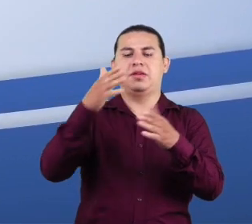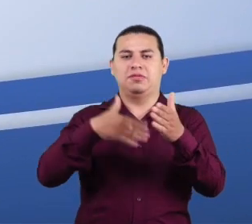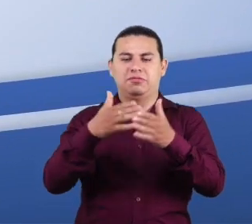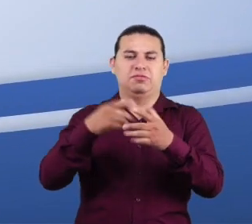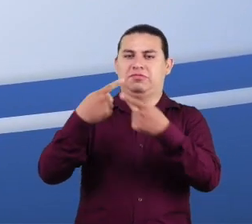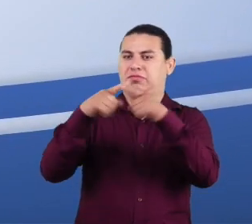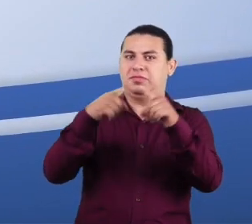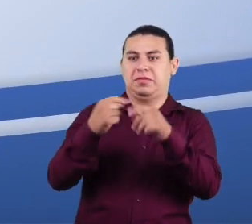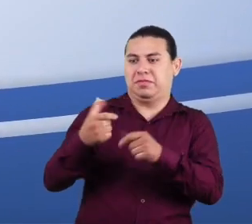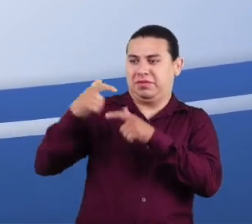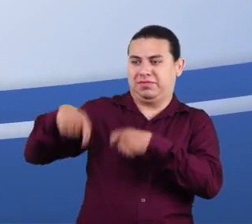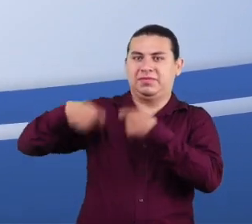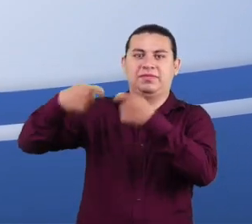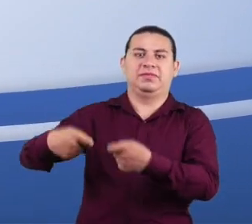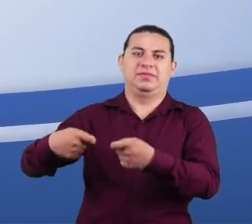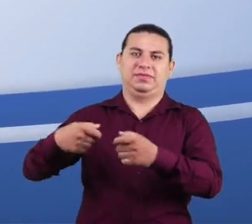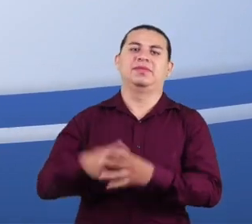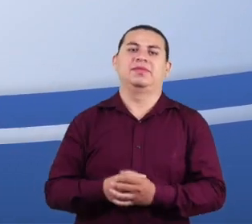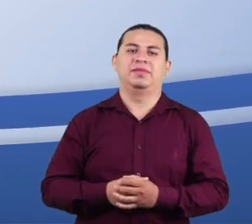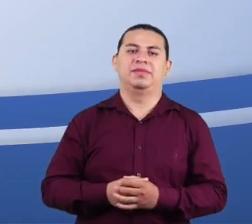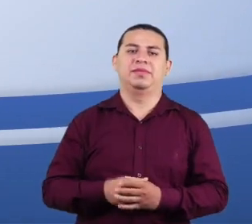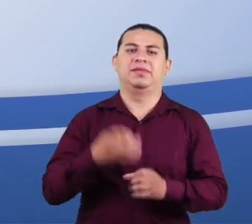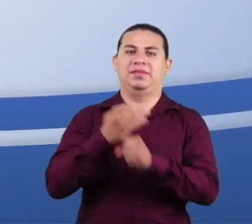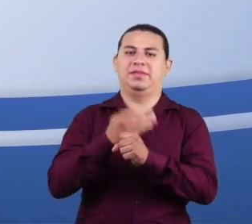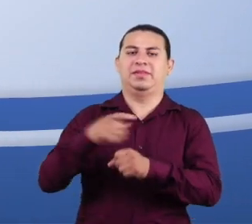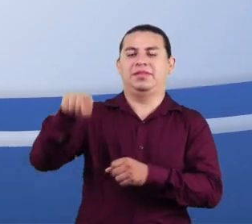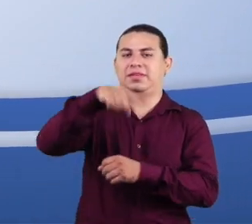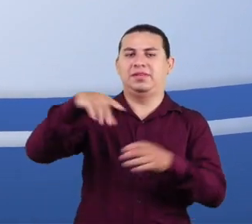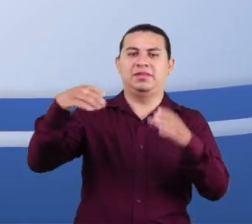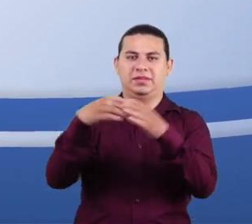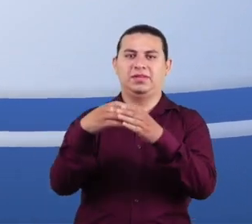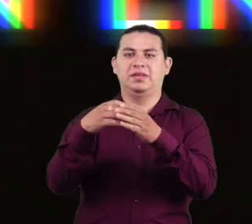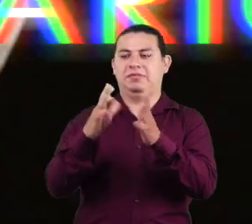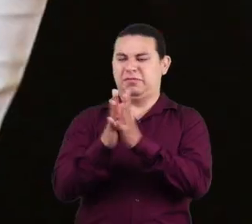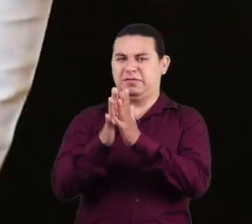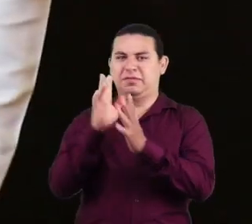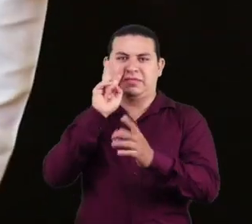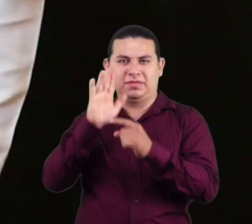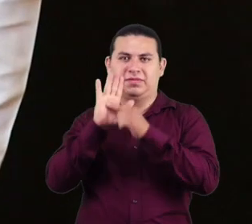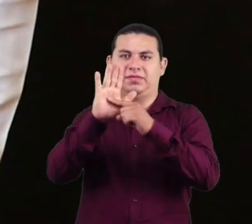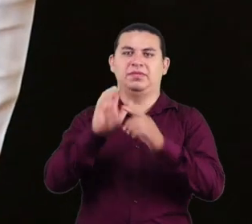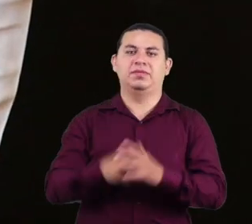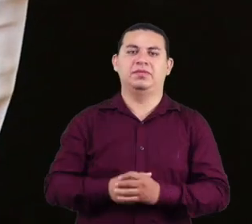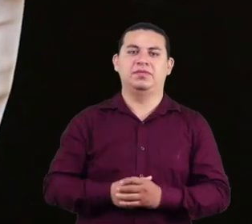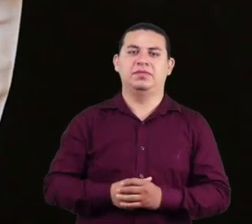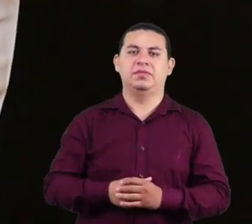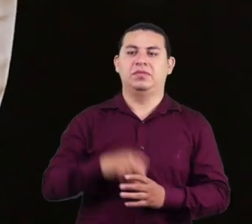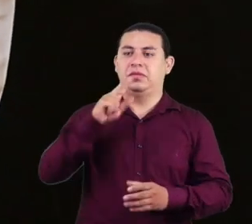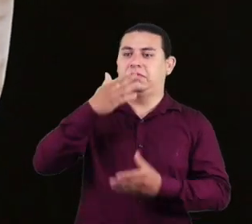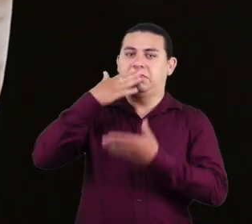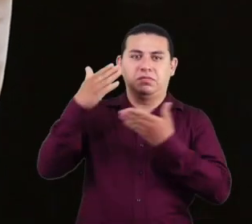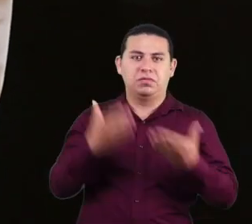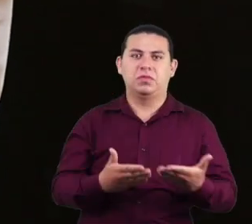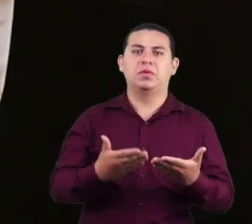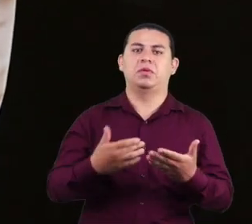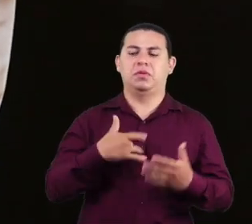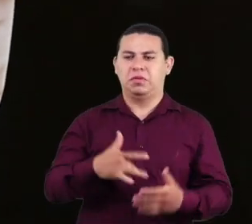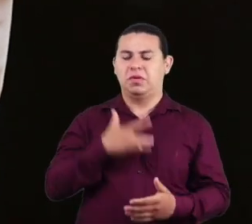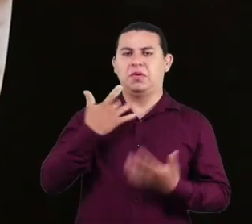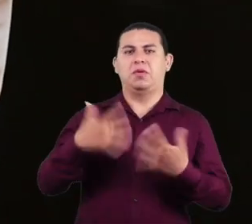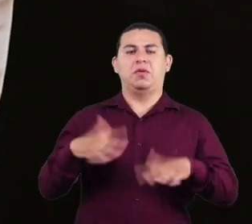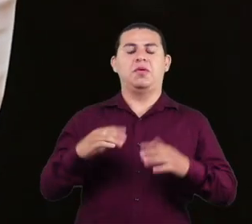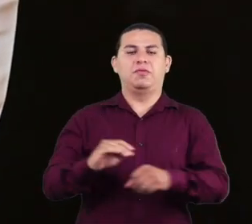la primera generación, y la licenciatura en enfermería de Huajuapan. Bueno, pues ahorita estoy lleno de alegría,